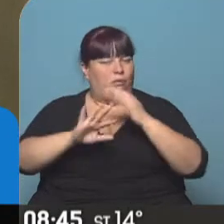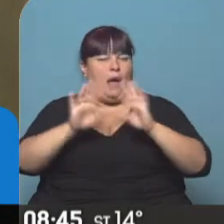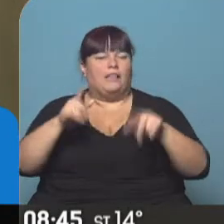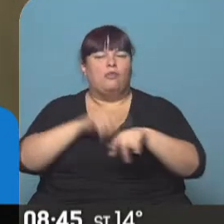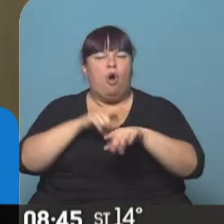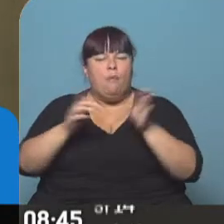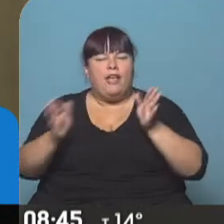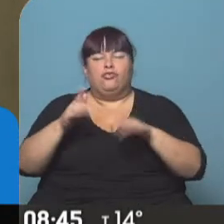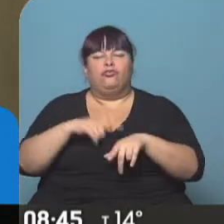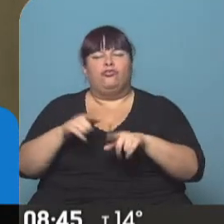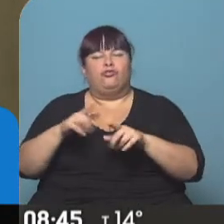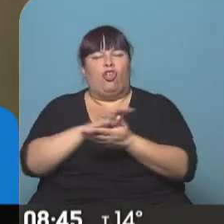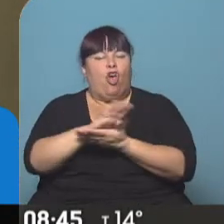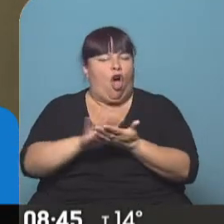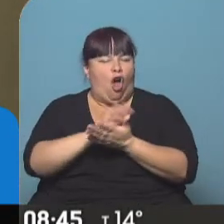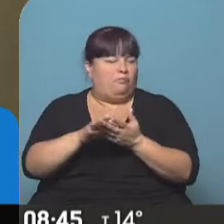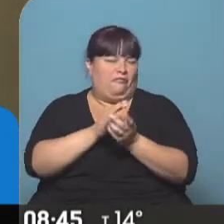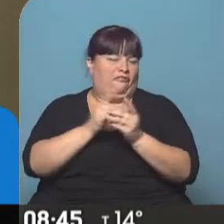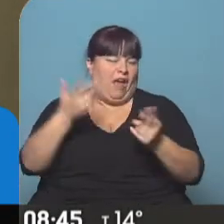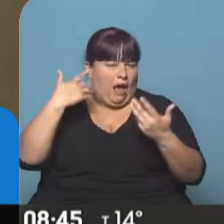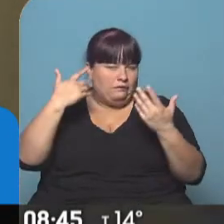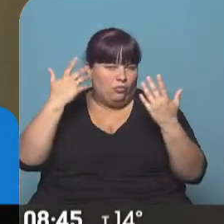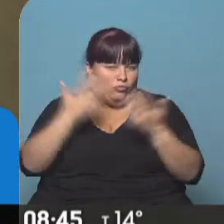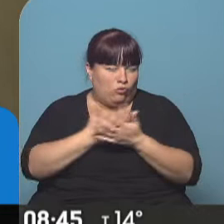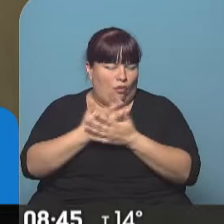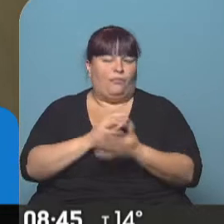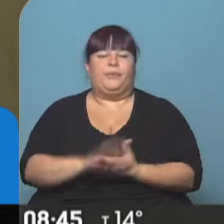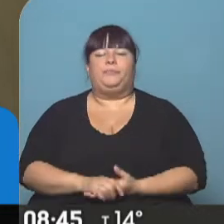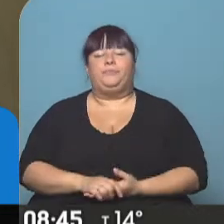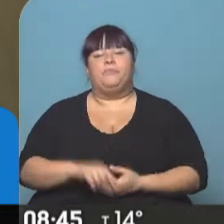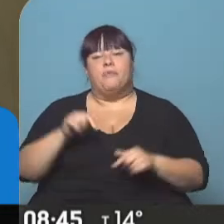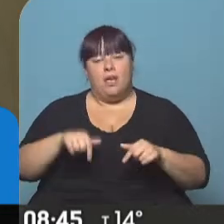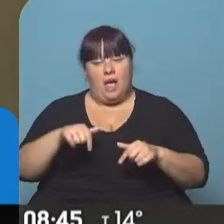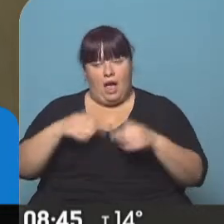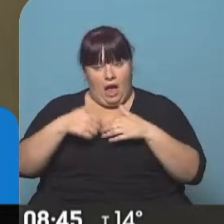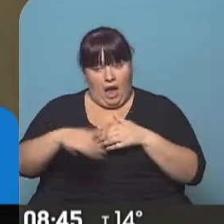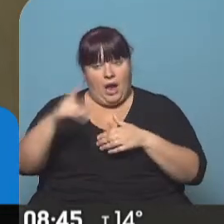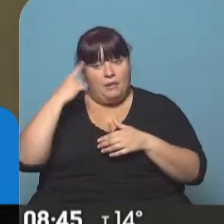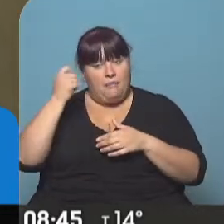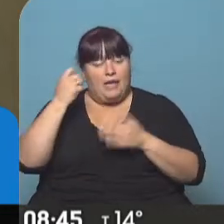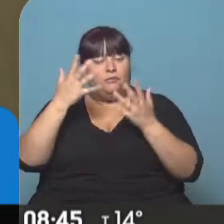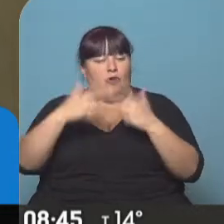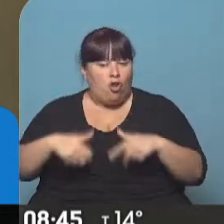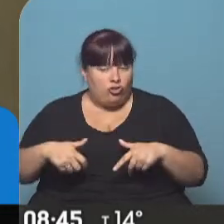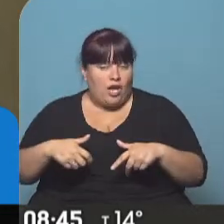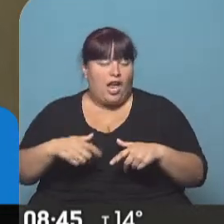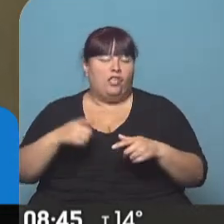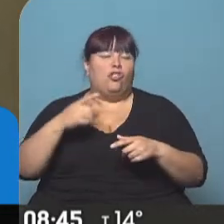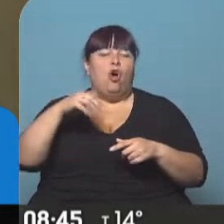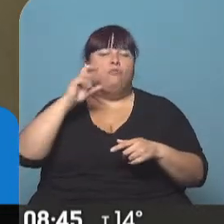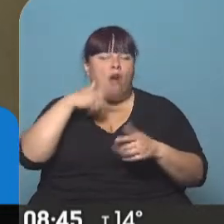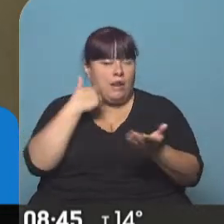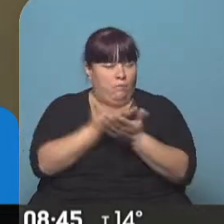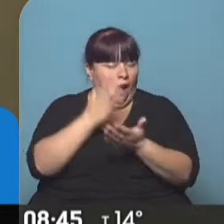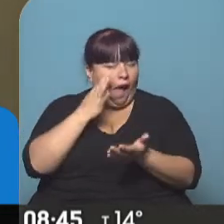proceso corrupto con la cual estaba asumida y a partir de ahora hay que pensar en proyectos morales ya le